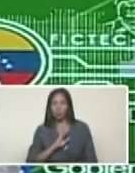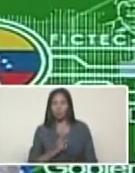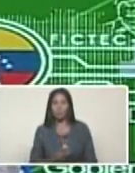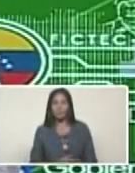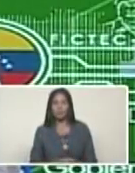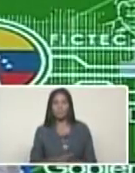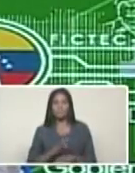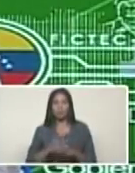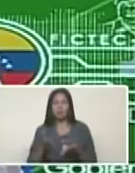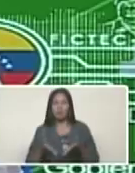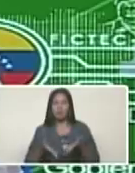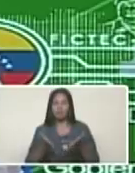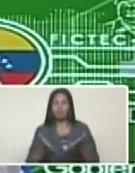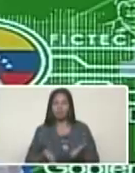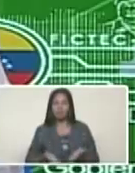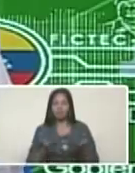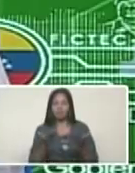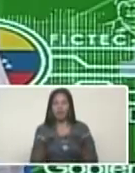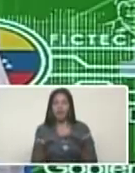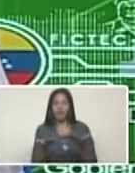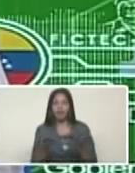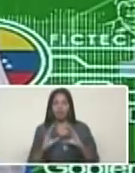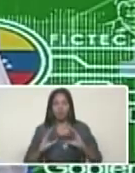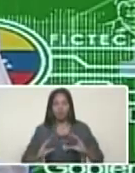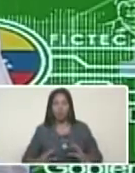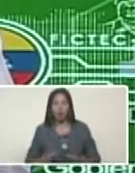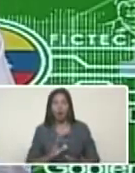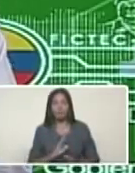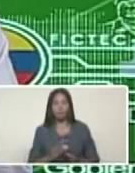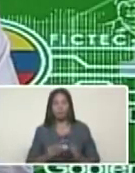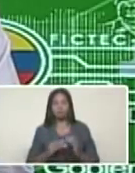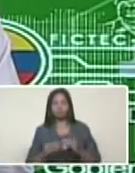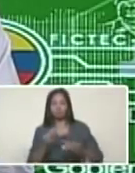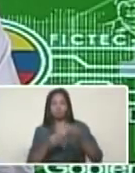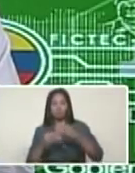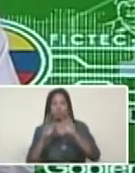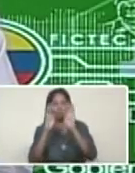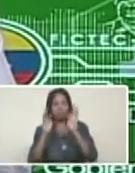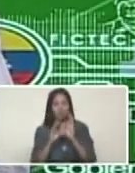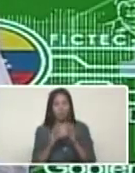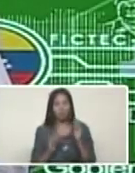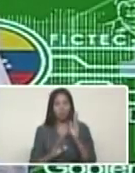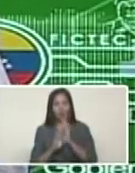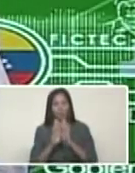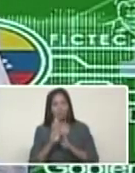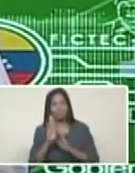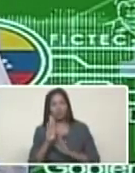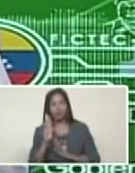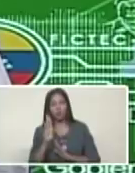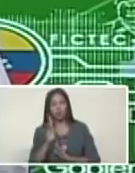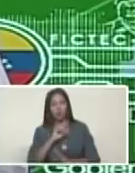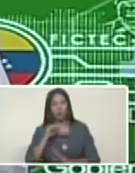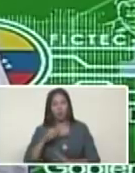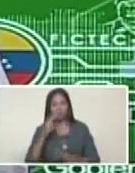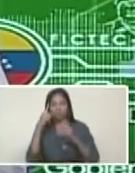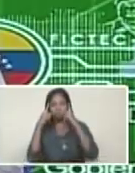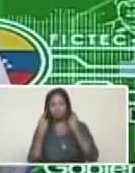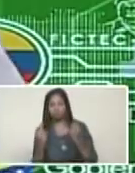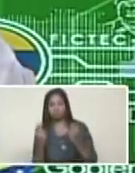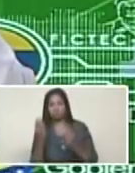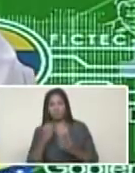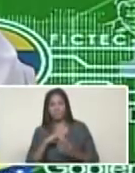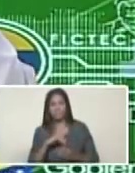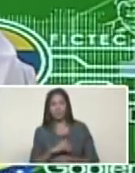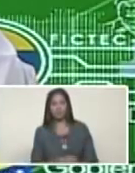para darle cuerpo al desarrollo de nuestras capacidades